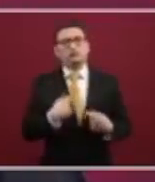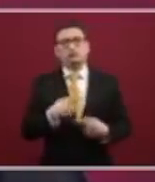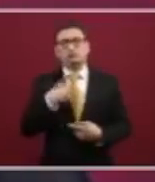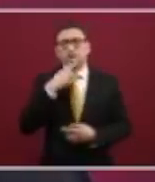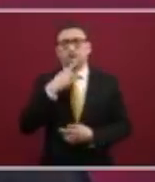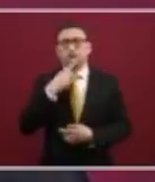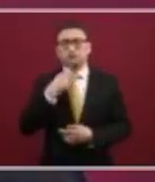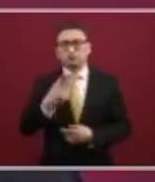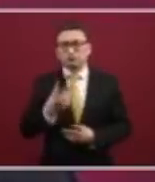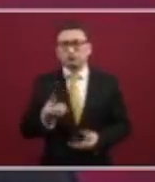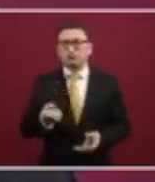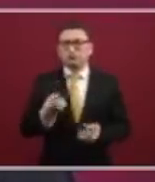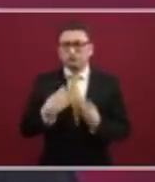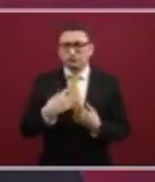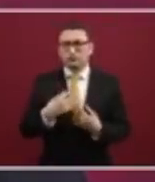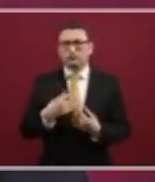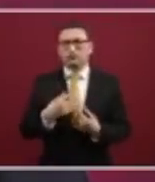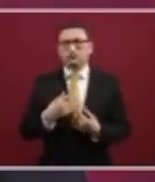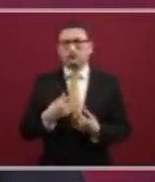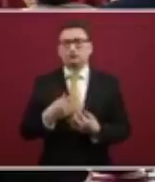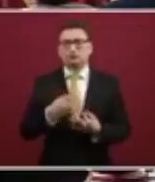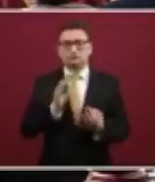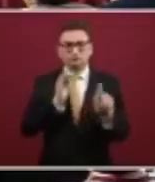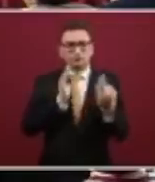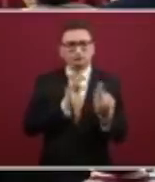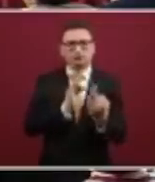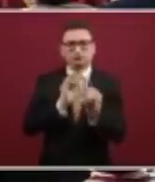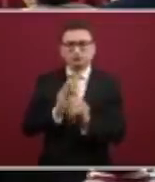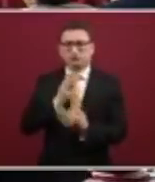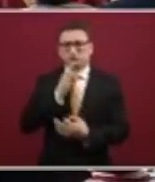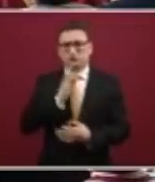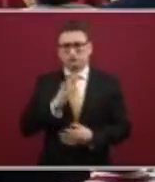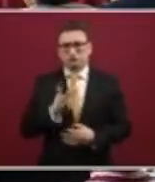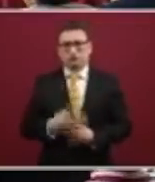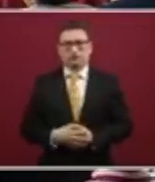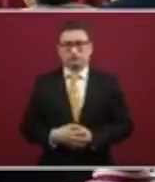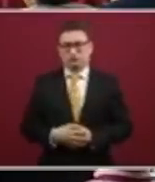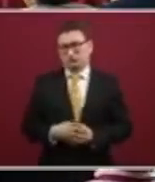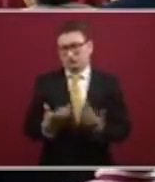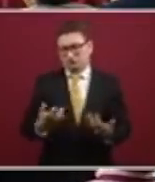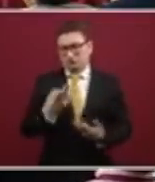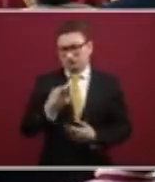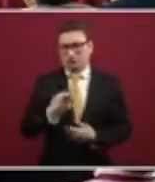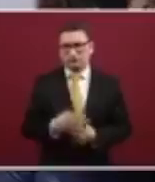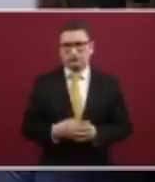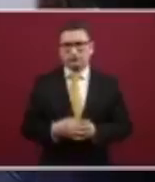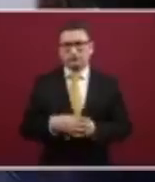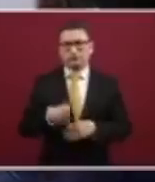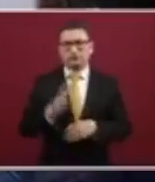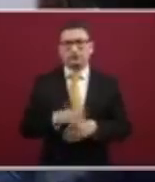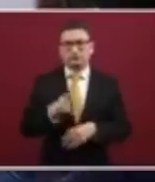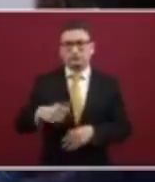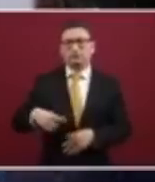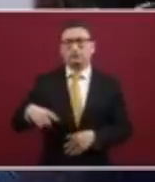Mándelo de manera directa. Y así está, de la tesorería